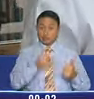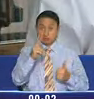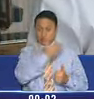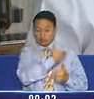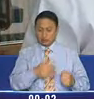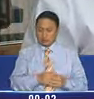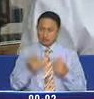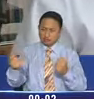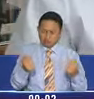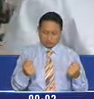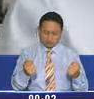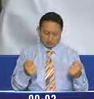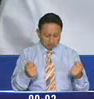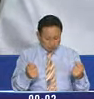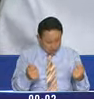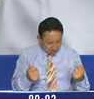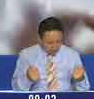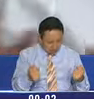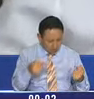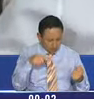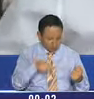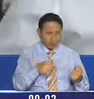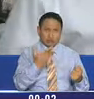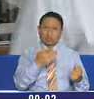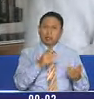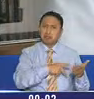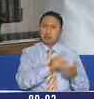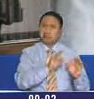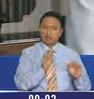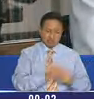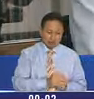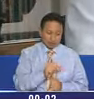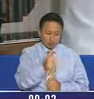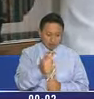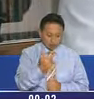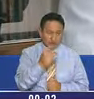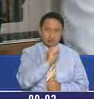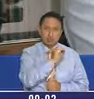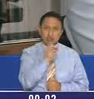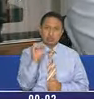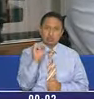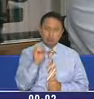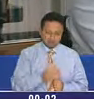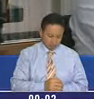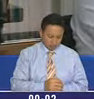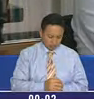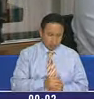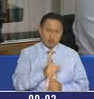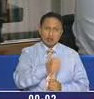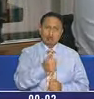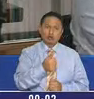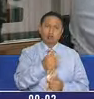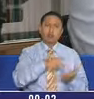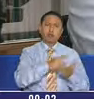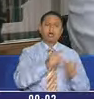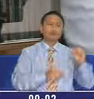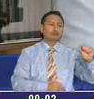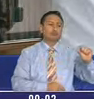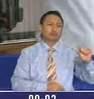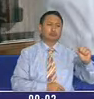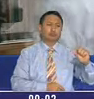se encuentra que algunos no presentan, que es lo peor, otros presentan en cero, y otros presentan y pagan, pero